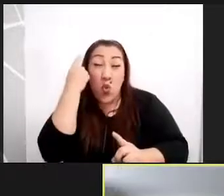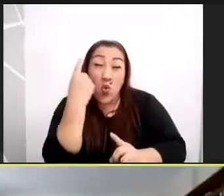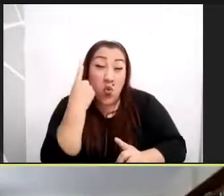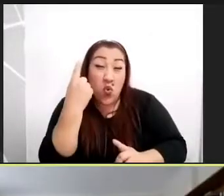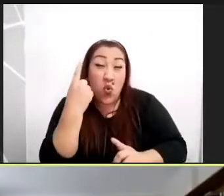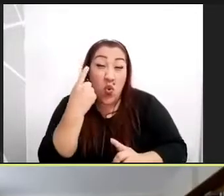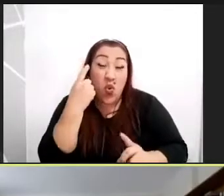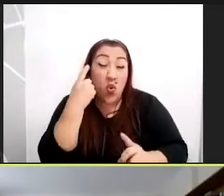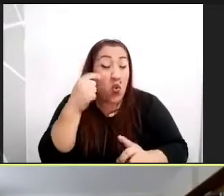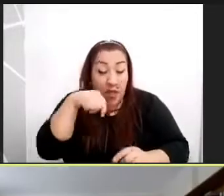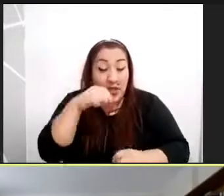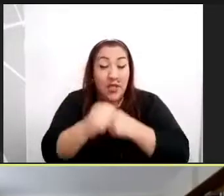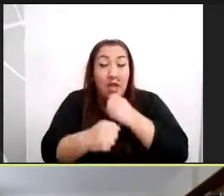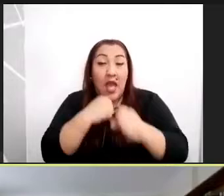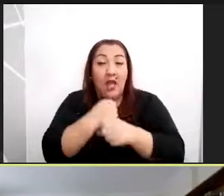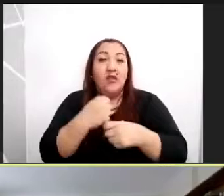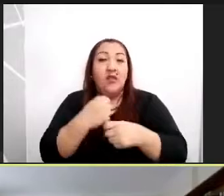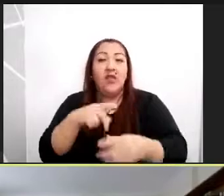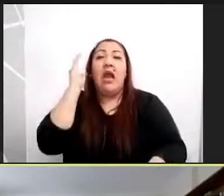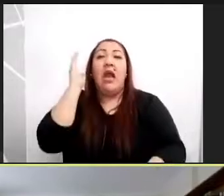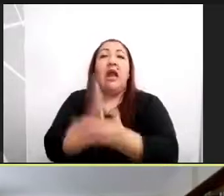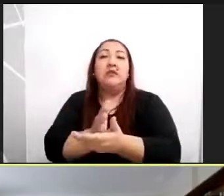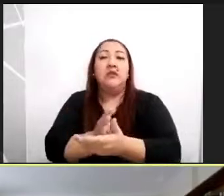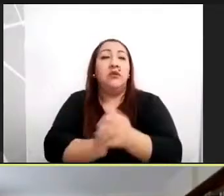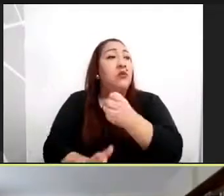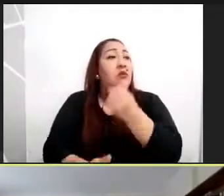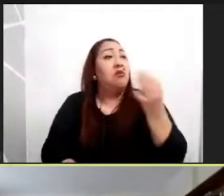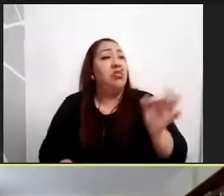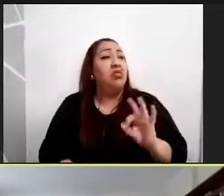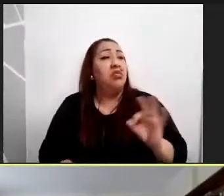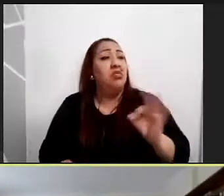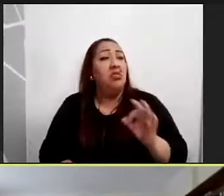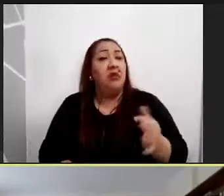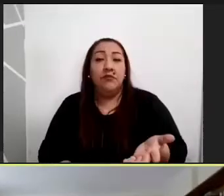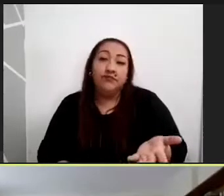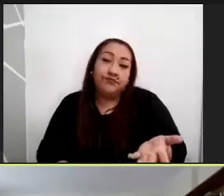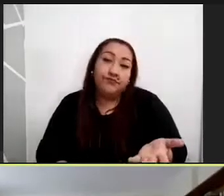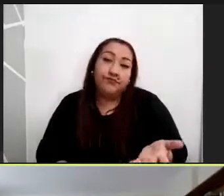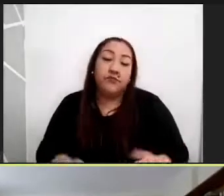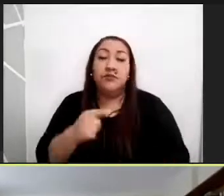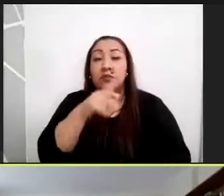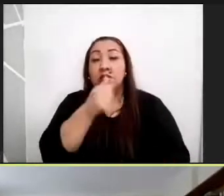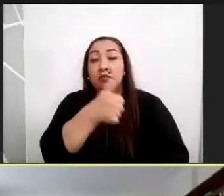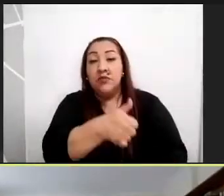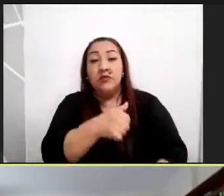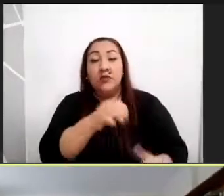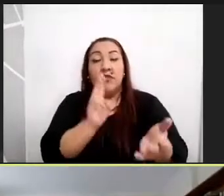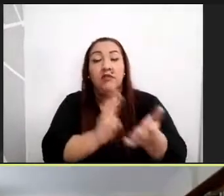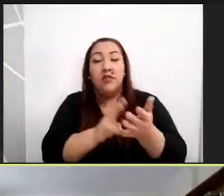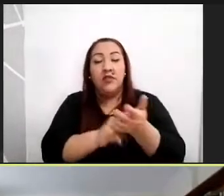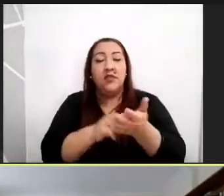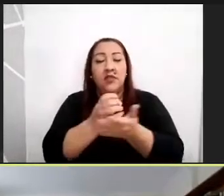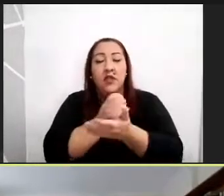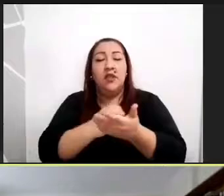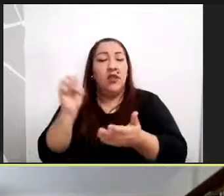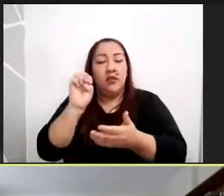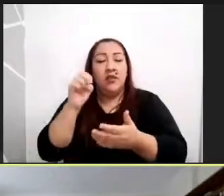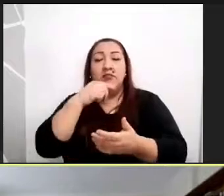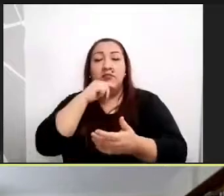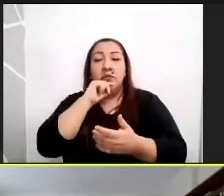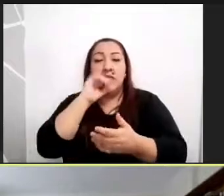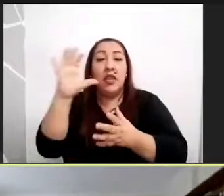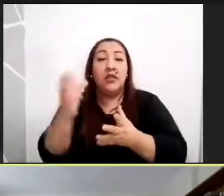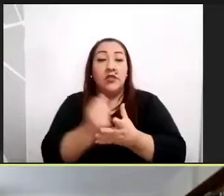en lo que va del año, ha recibido alguna condena. Según la misma Defensoría, los centros de emergencia mujer recibieron